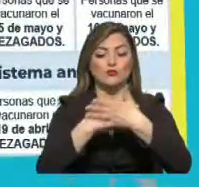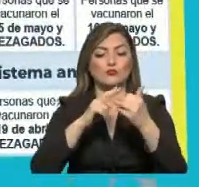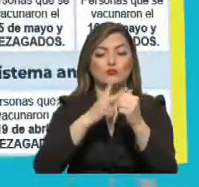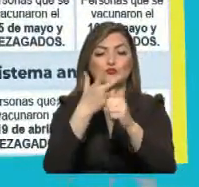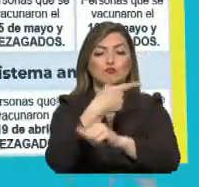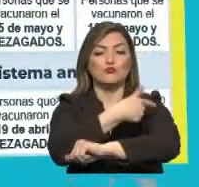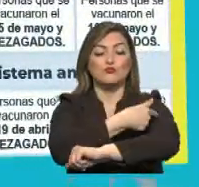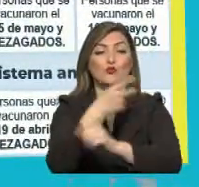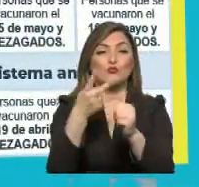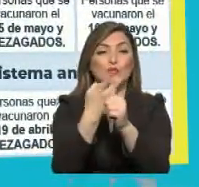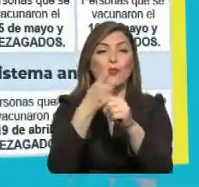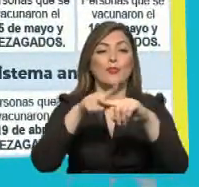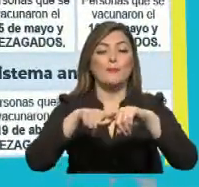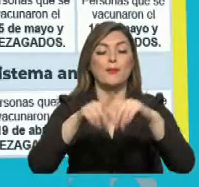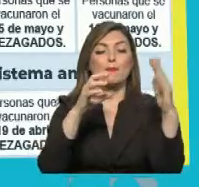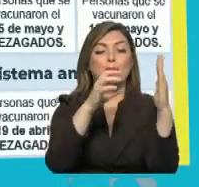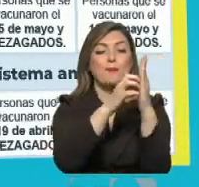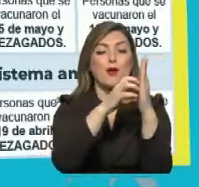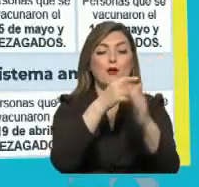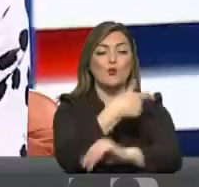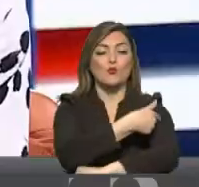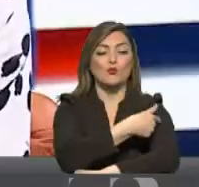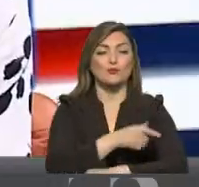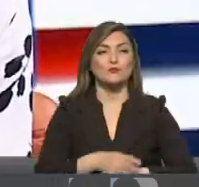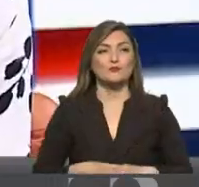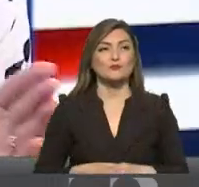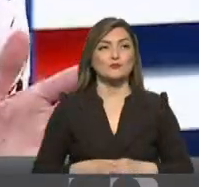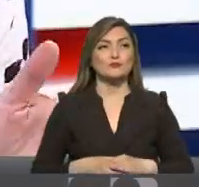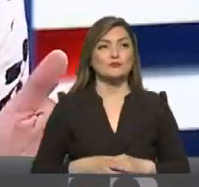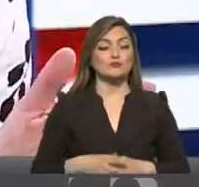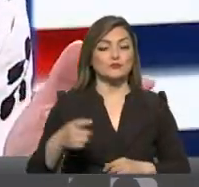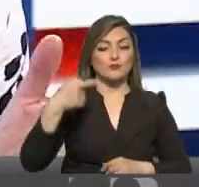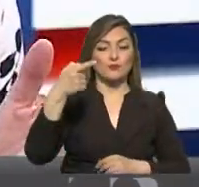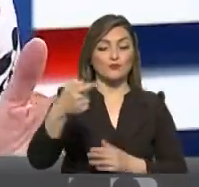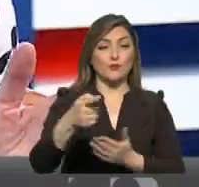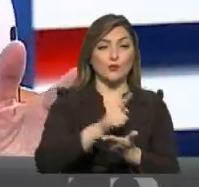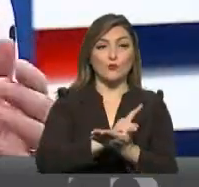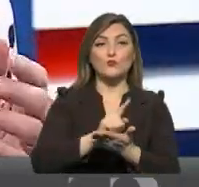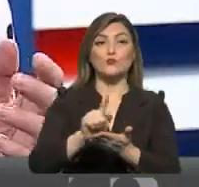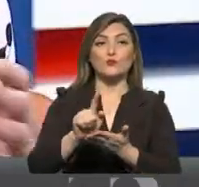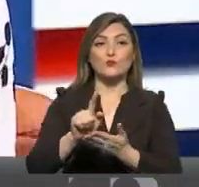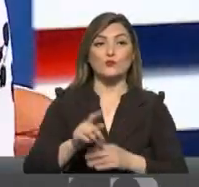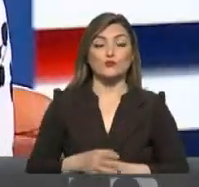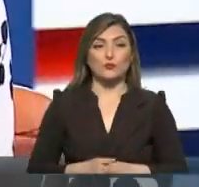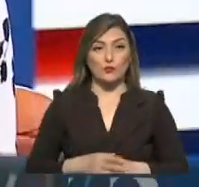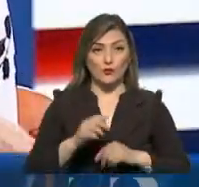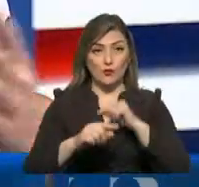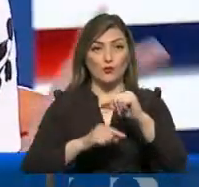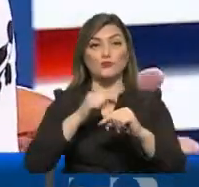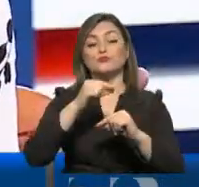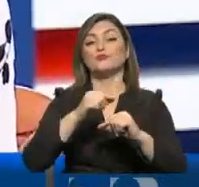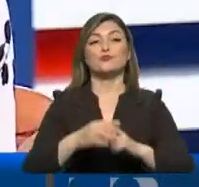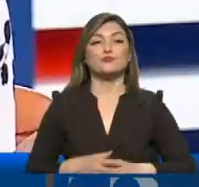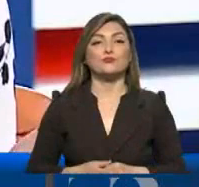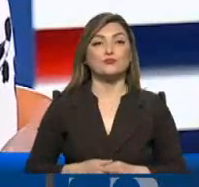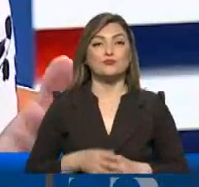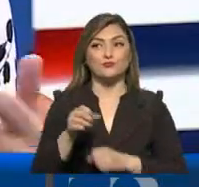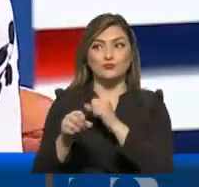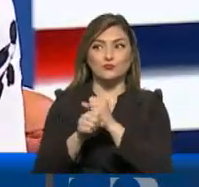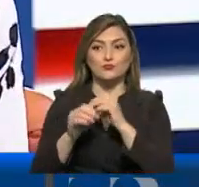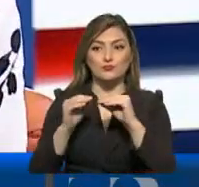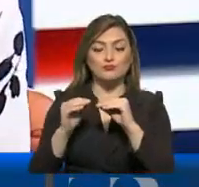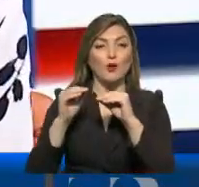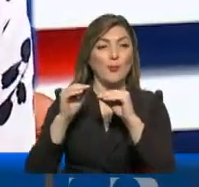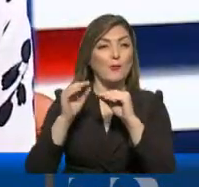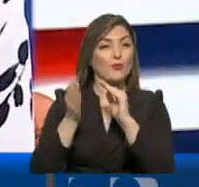segundas dosis de acuerdo a la marca de vacuna que recibió. Estas próximas semanas que nosotros ya vamos ampliando los rangos de edad,